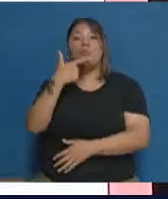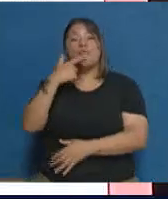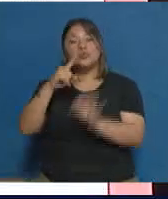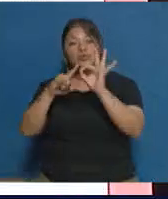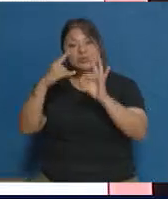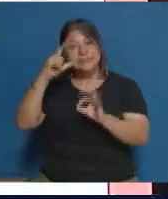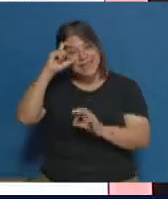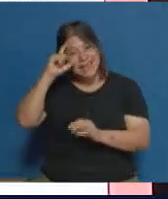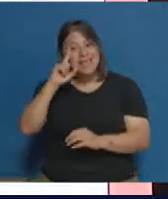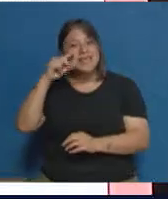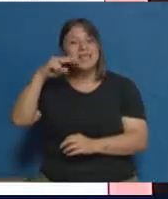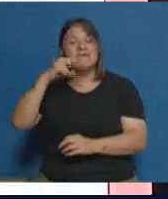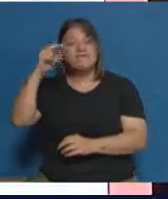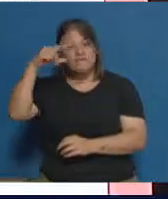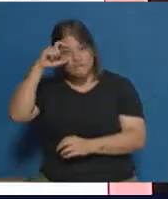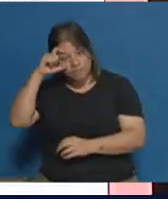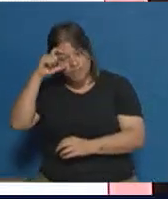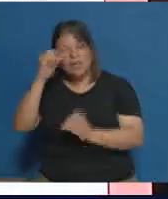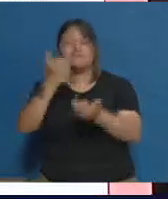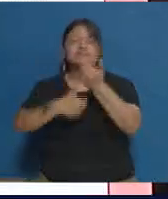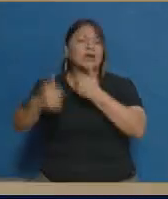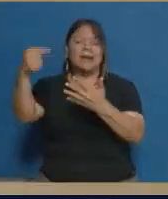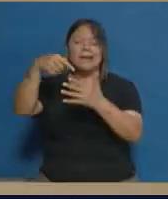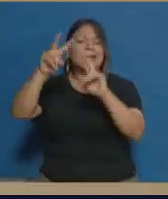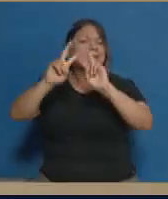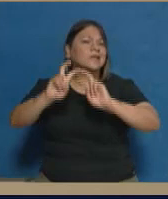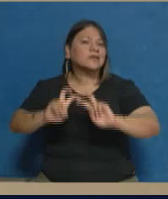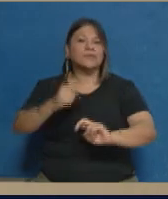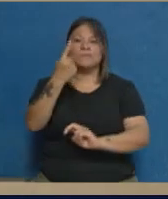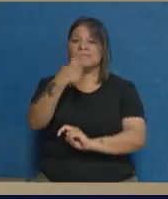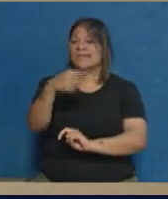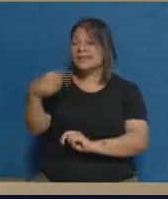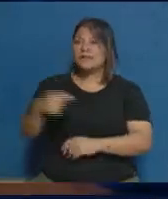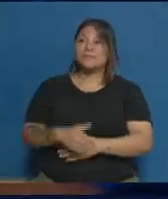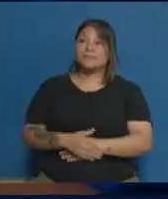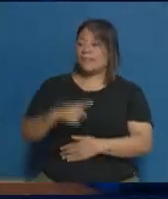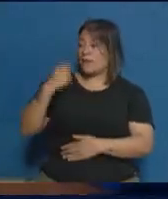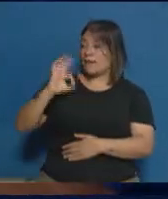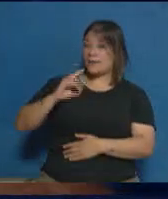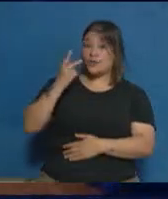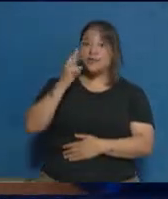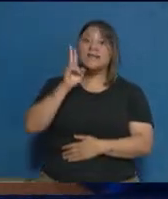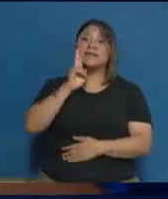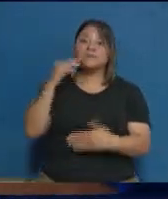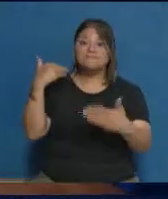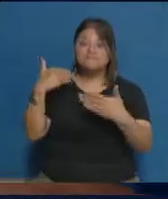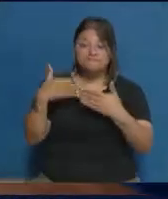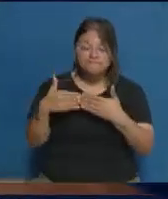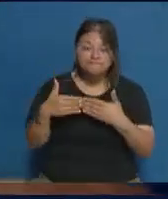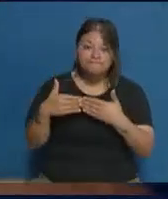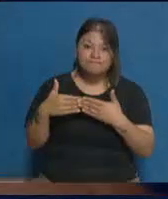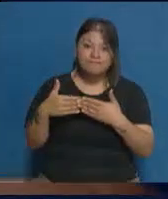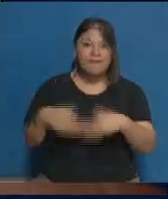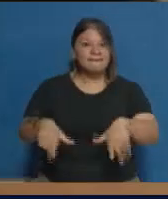contaba acerca de las características de este estudio. Nosotros medimos en 2019 y tuvimos, entre muchas comillas,